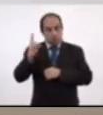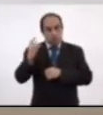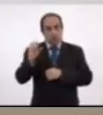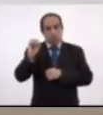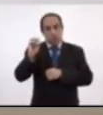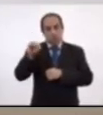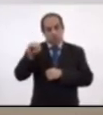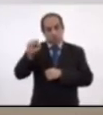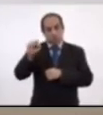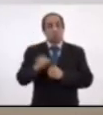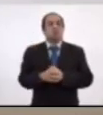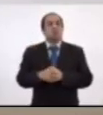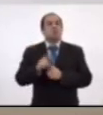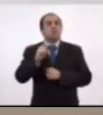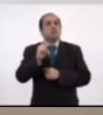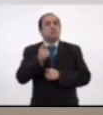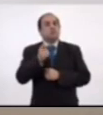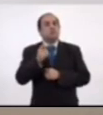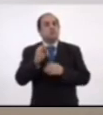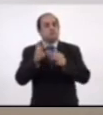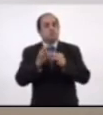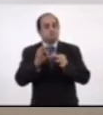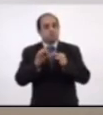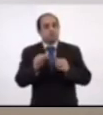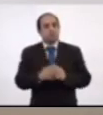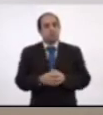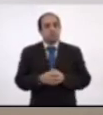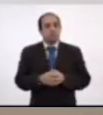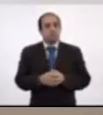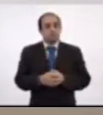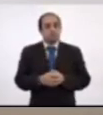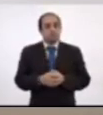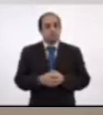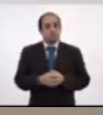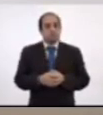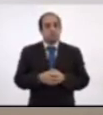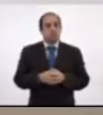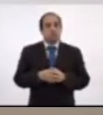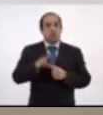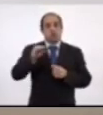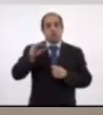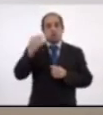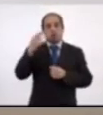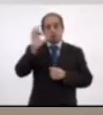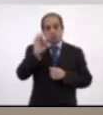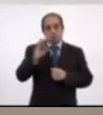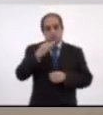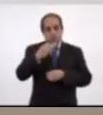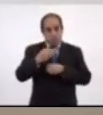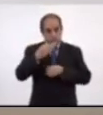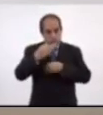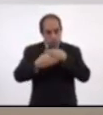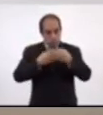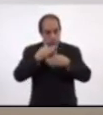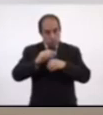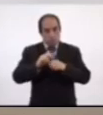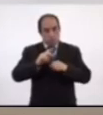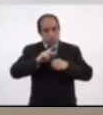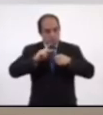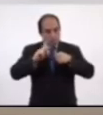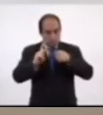la OMS, que habla justamente de cómo el 95% de todos los países, en todos los sistemas de